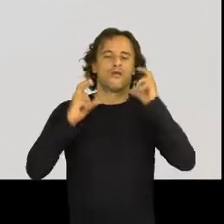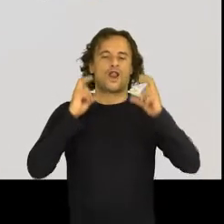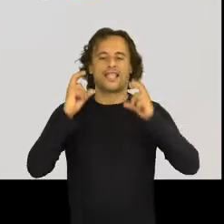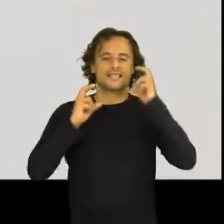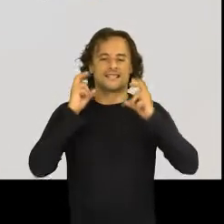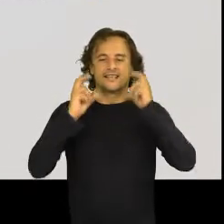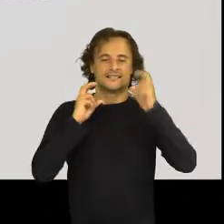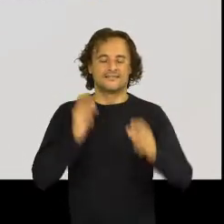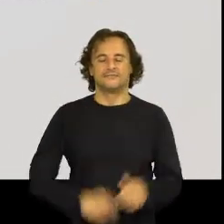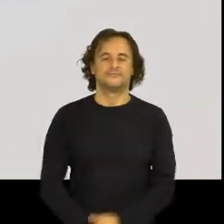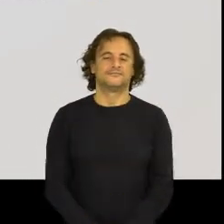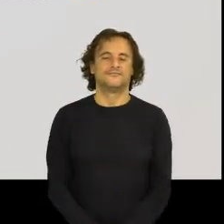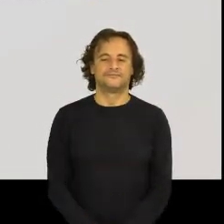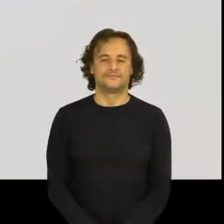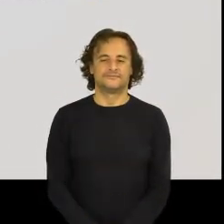Os bolechas.